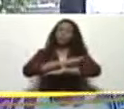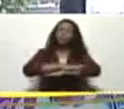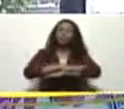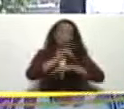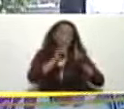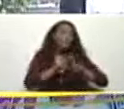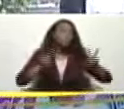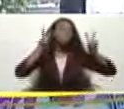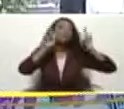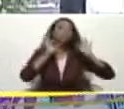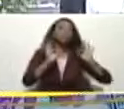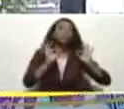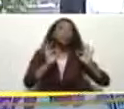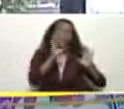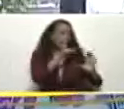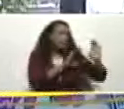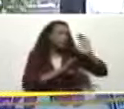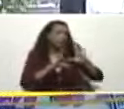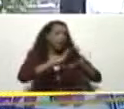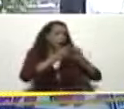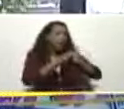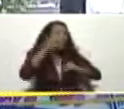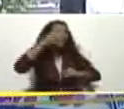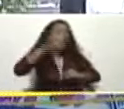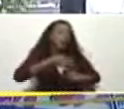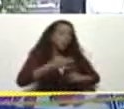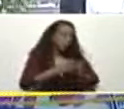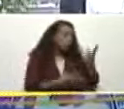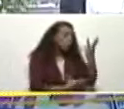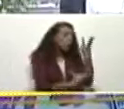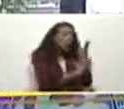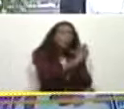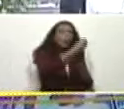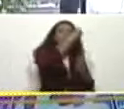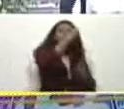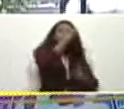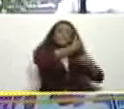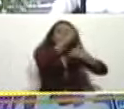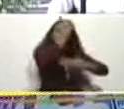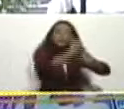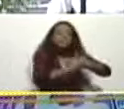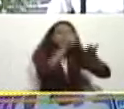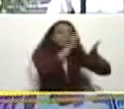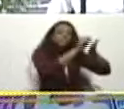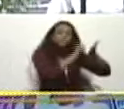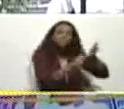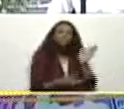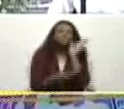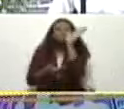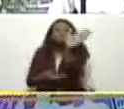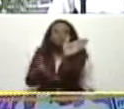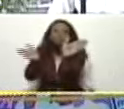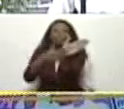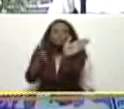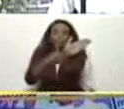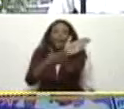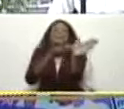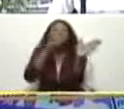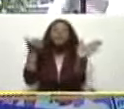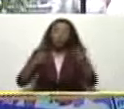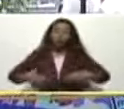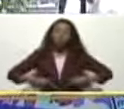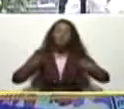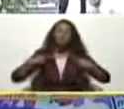los valores, la ciencia aplicada convertida en proyectos concretos de investigación y en resultados para mejorar la